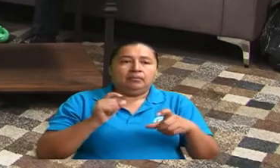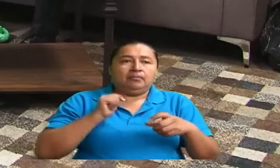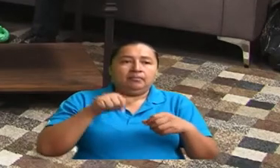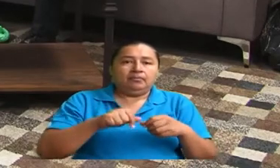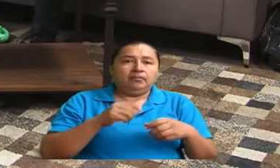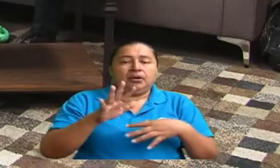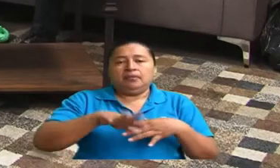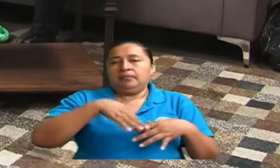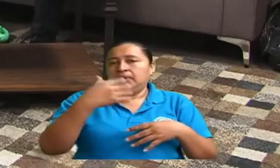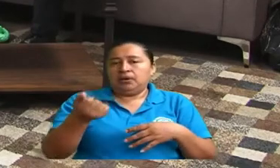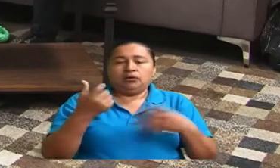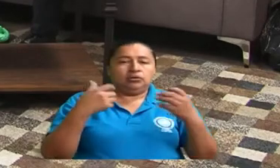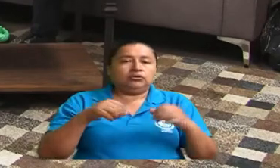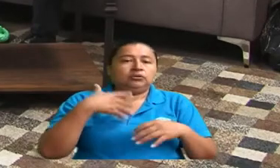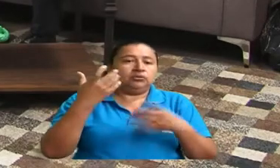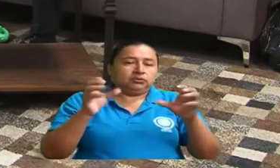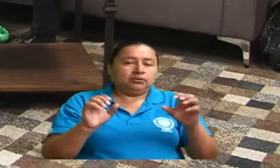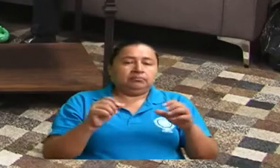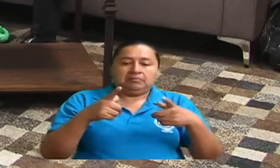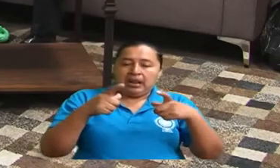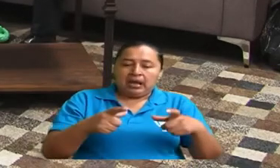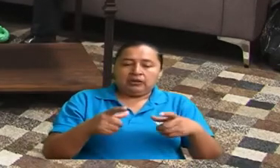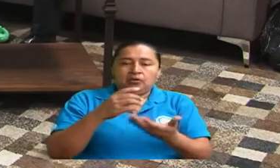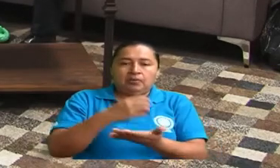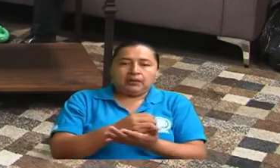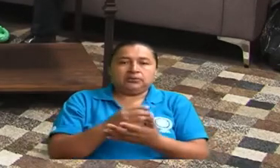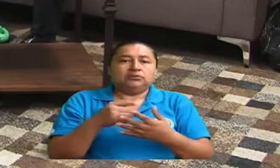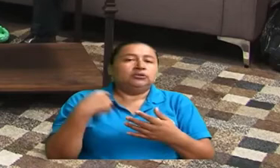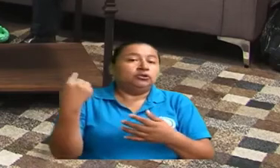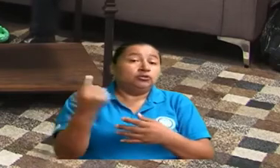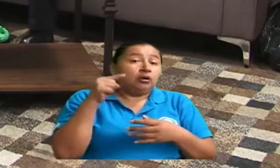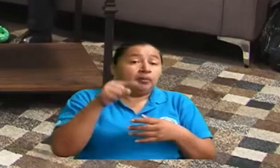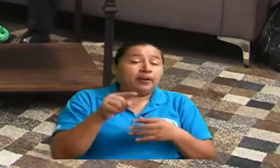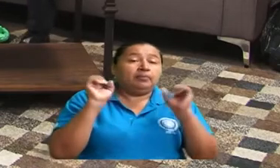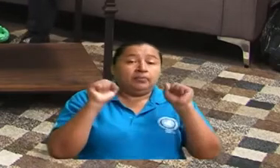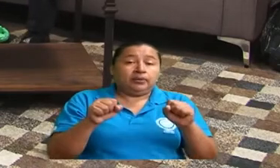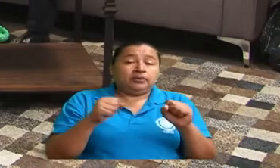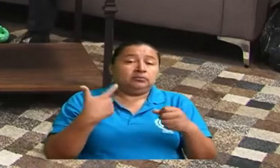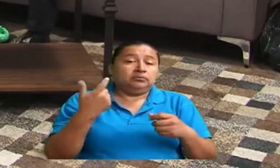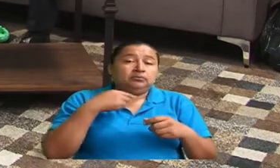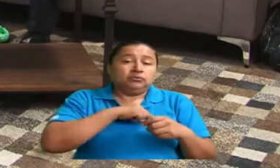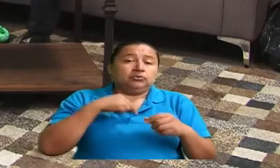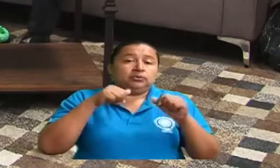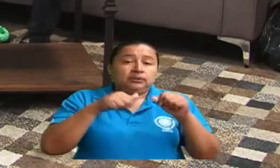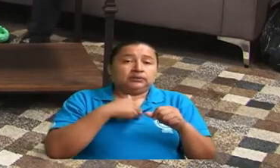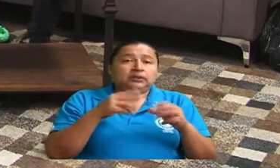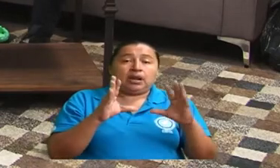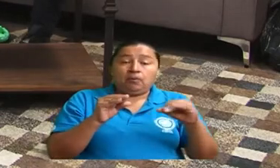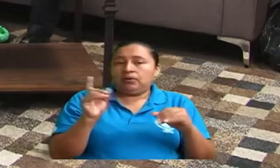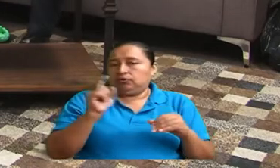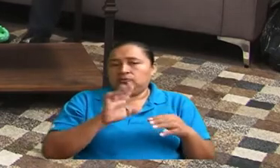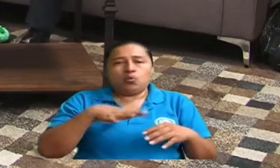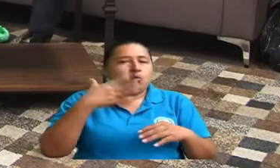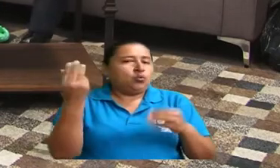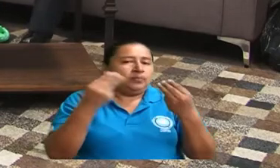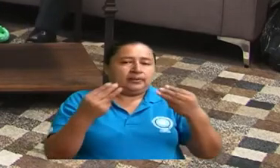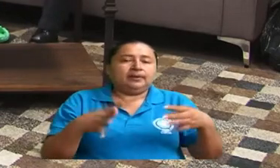para otro, para otro tipo. O sea, no solo para poder nosotros elaborar la almohada.